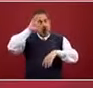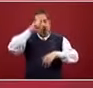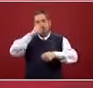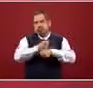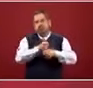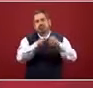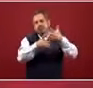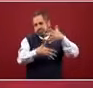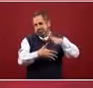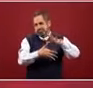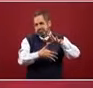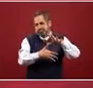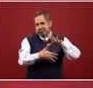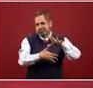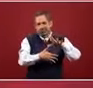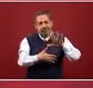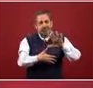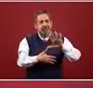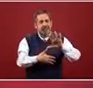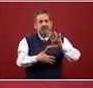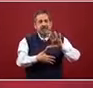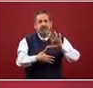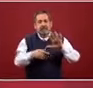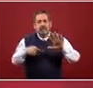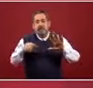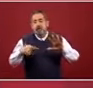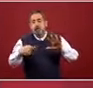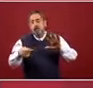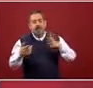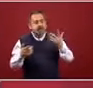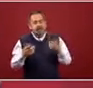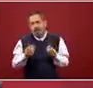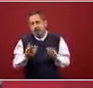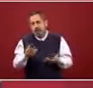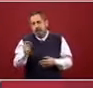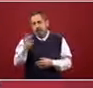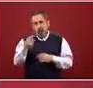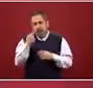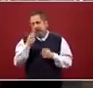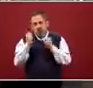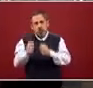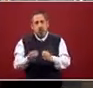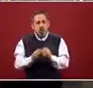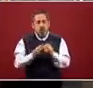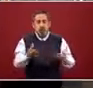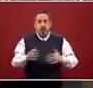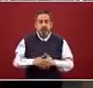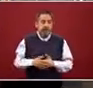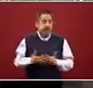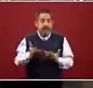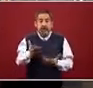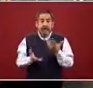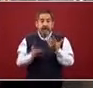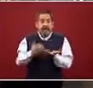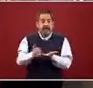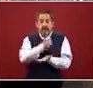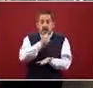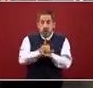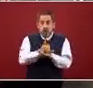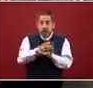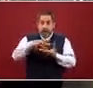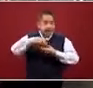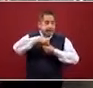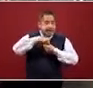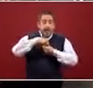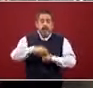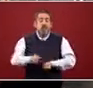mayor número de casos nuevos en las últimas 24 horas y, según el tamaño poblacional, terminará